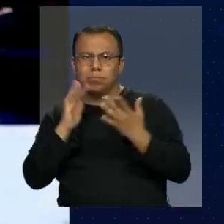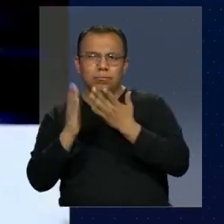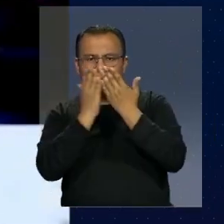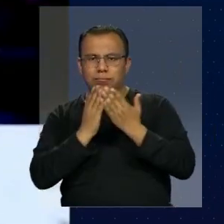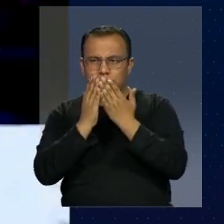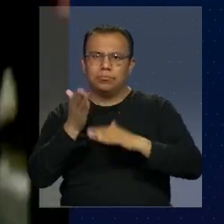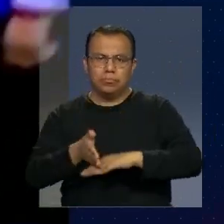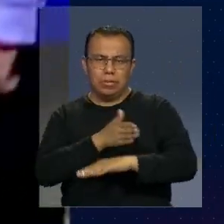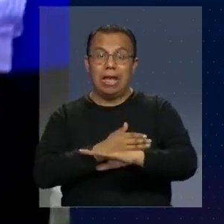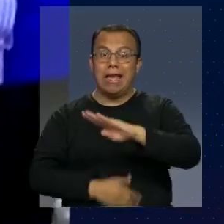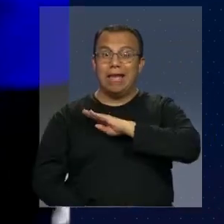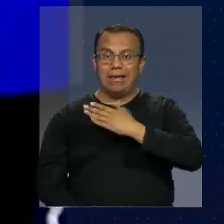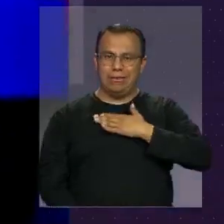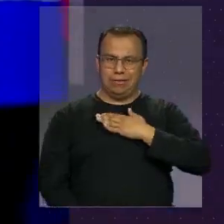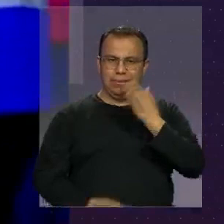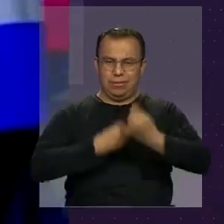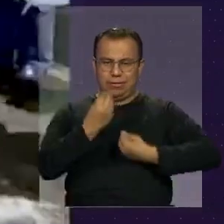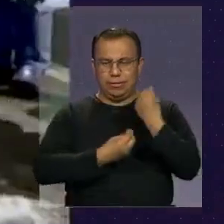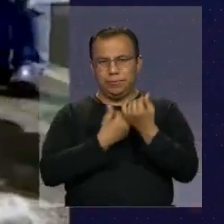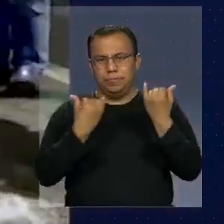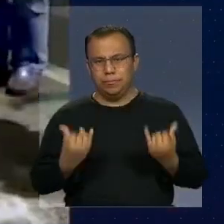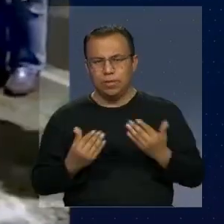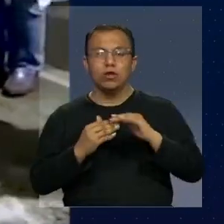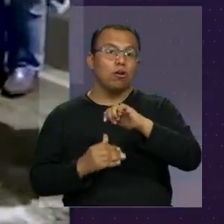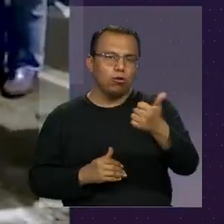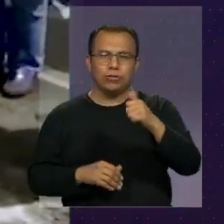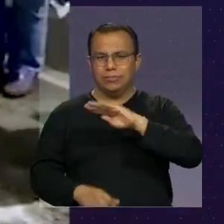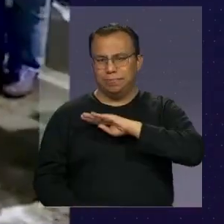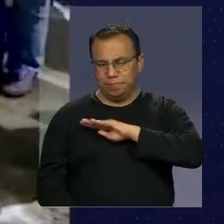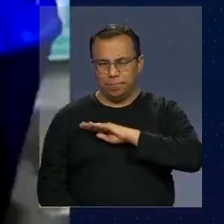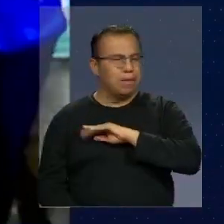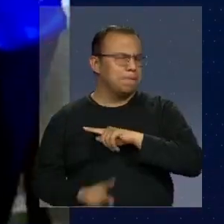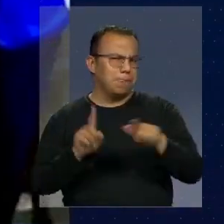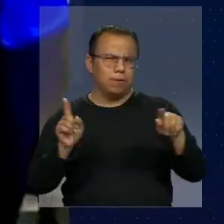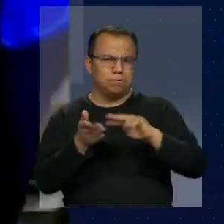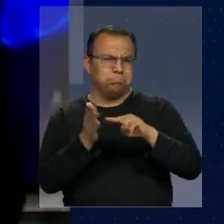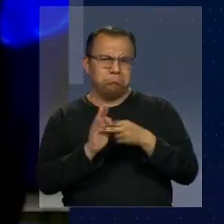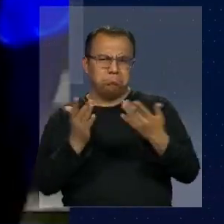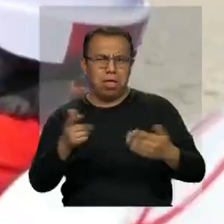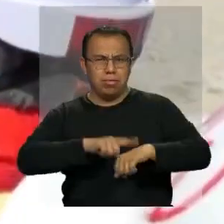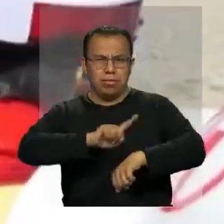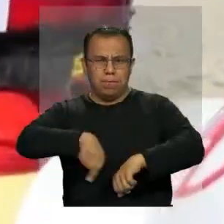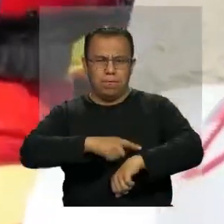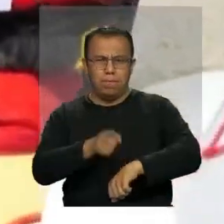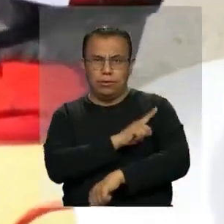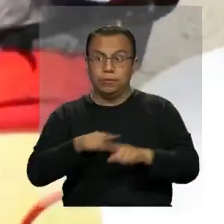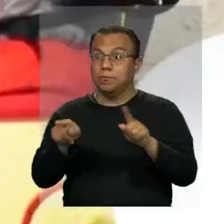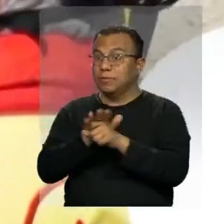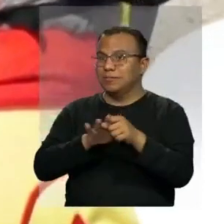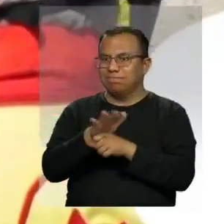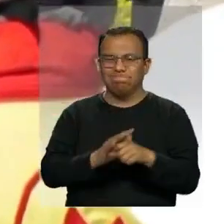que mi alcaldía se hicieron y los estudios que se han hecho en las siguientes alcaldías. No implicaría mayores demoras. Situación que